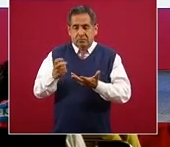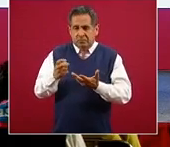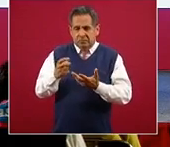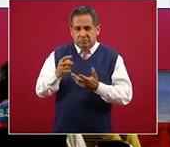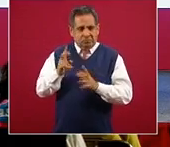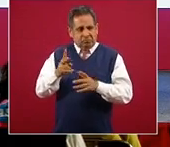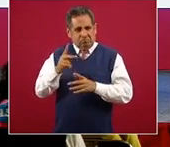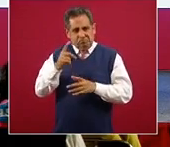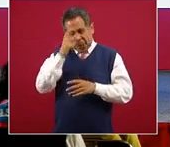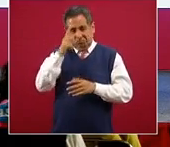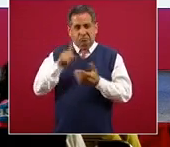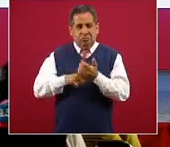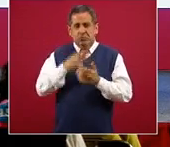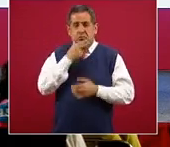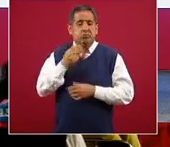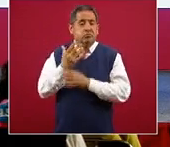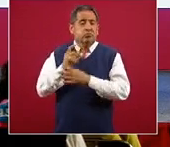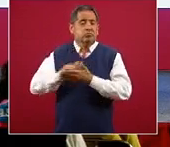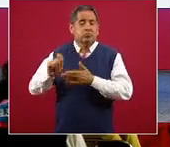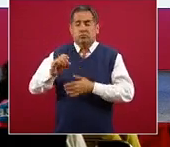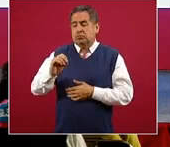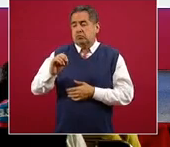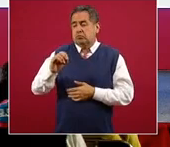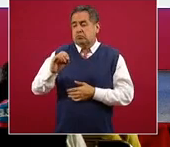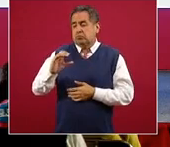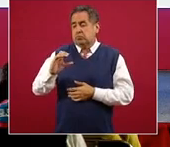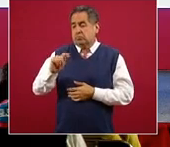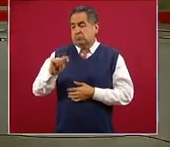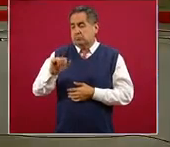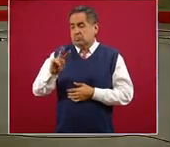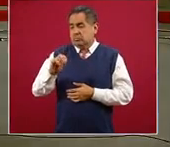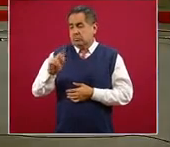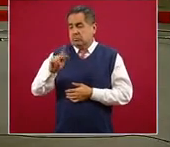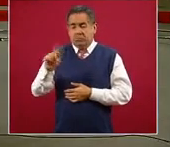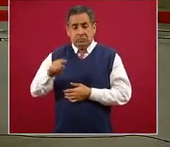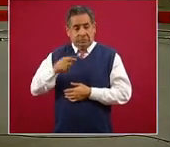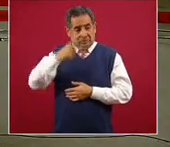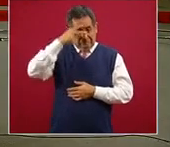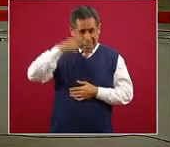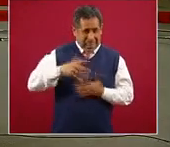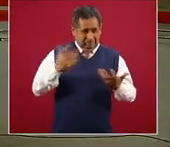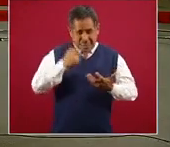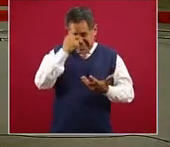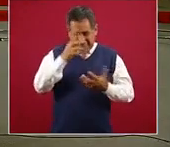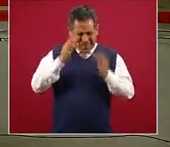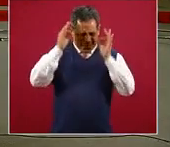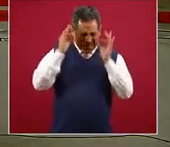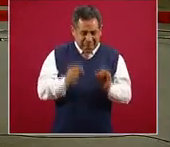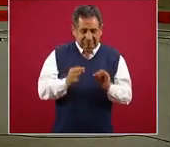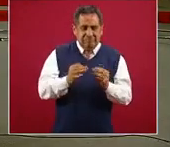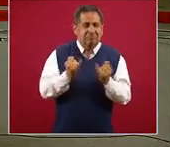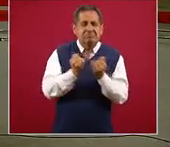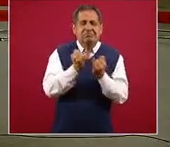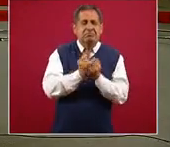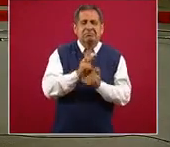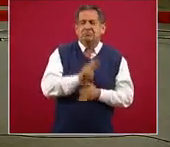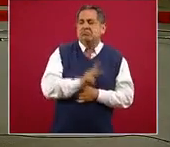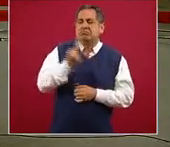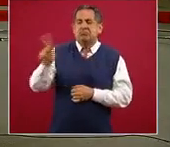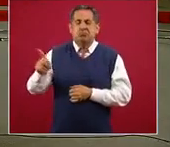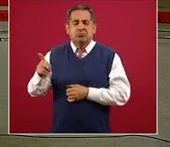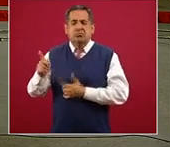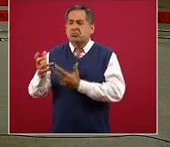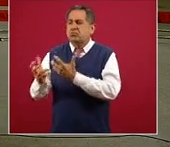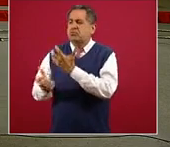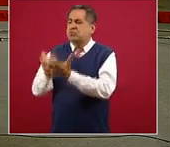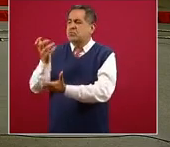invento que Octavio Paz decía que el invento del maíz por los mexicanos tan solo es comparable con el invento del fuego